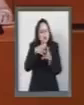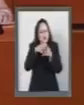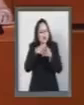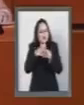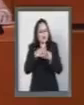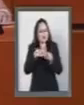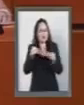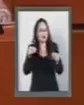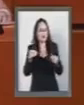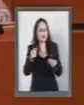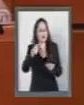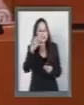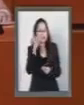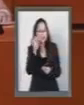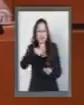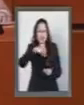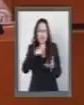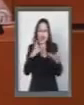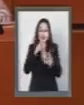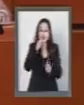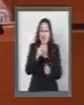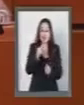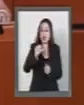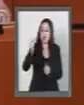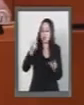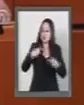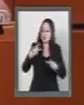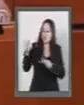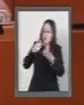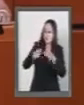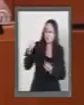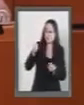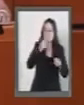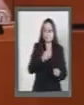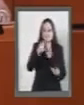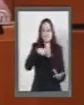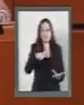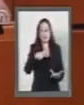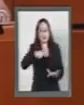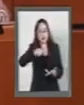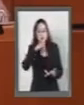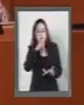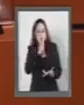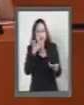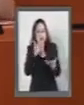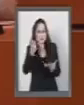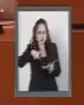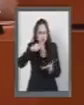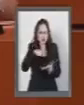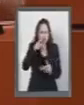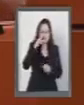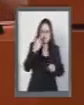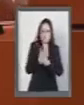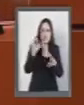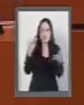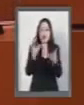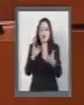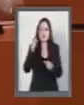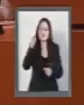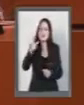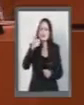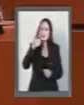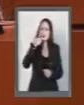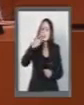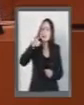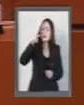Si no actuamos, vendrán otros. No podemos permitir que estando en nuestras manos, ya lo dijo Peña,